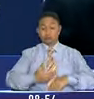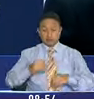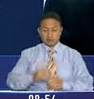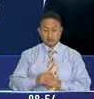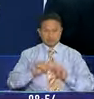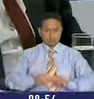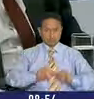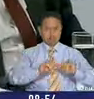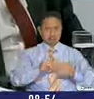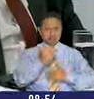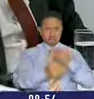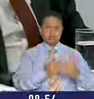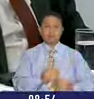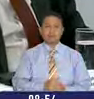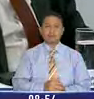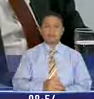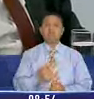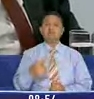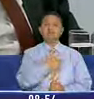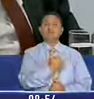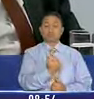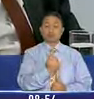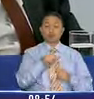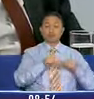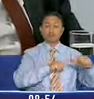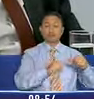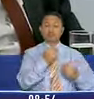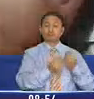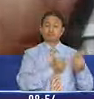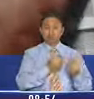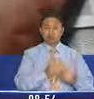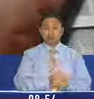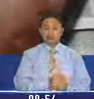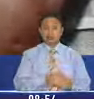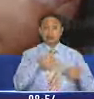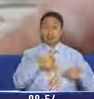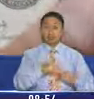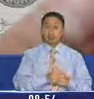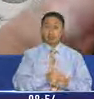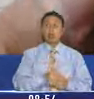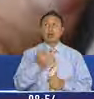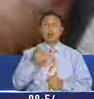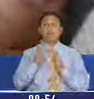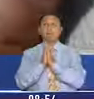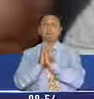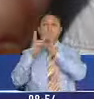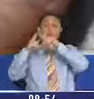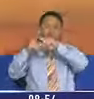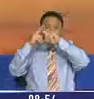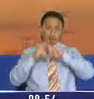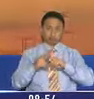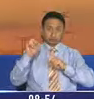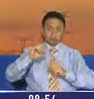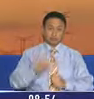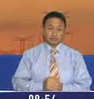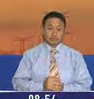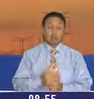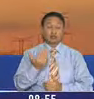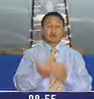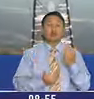lo mantendrá. Lo que dejará siendo la administración de Guillermo Lasso es tramitando el financiamiento que se requiera. Los